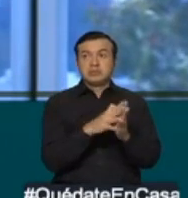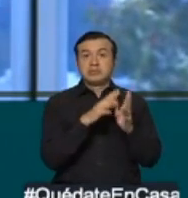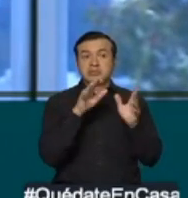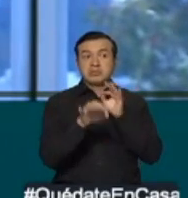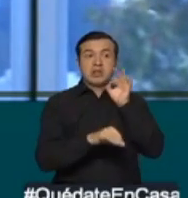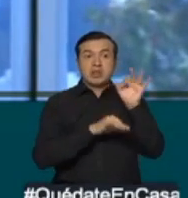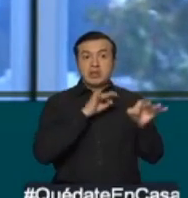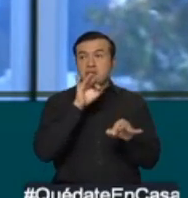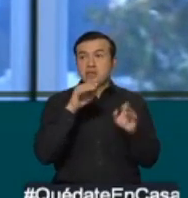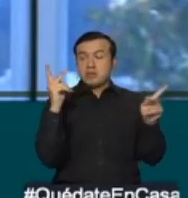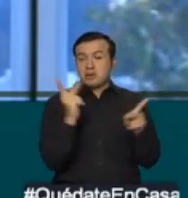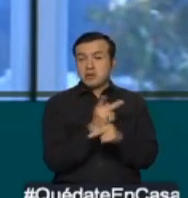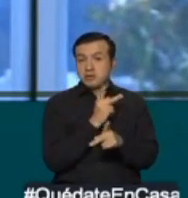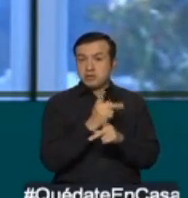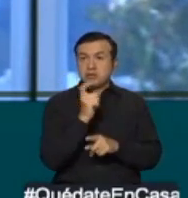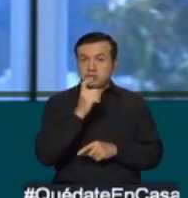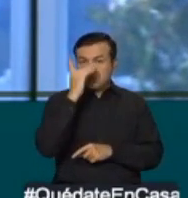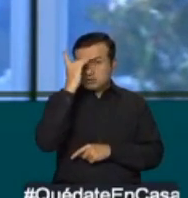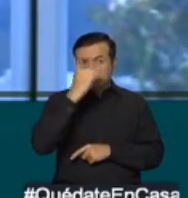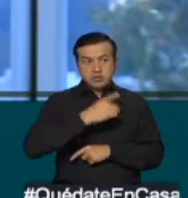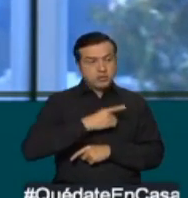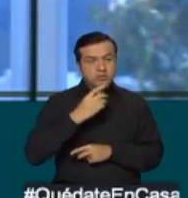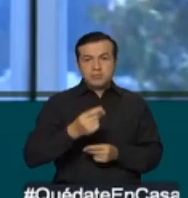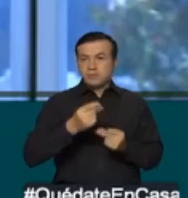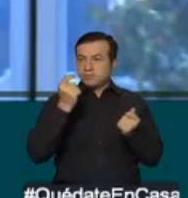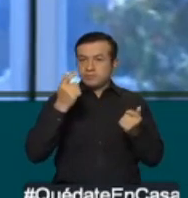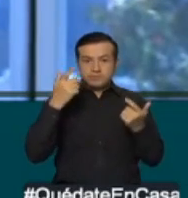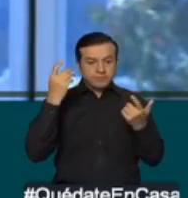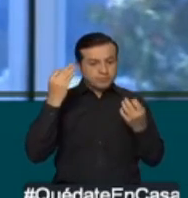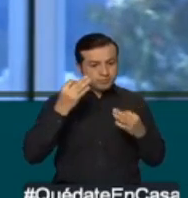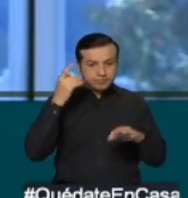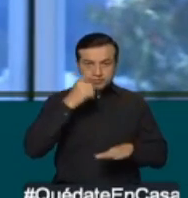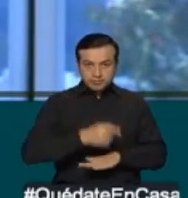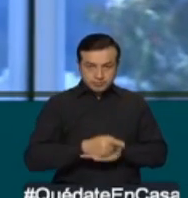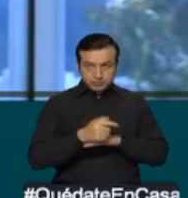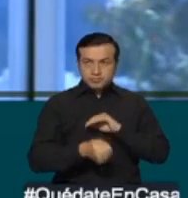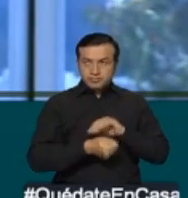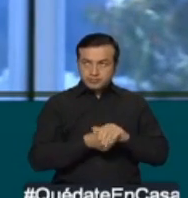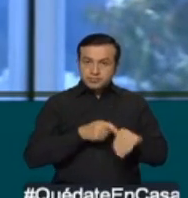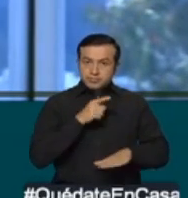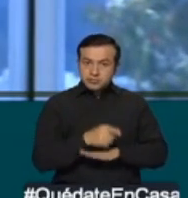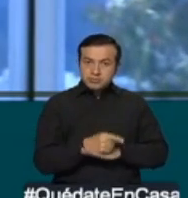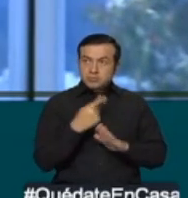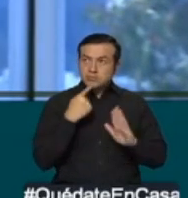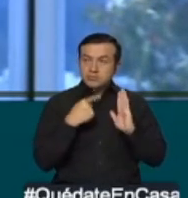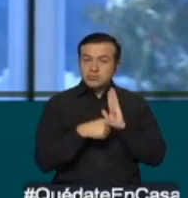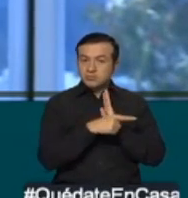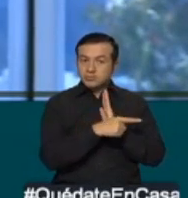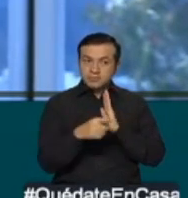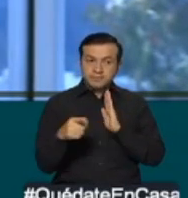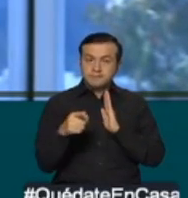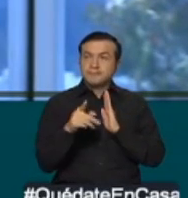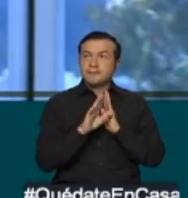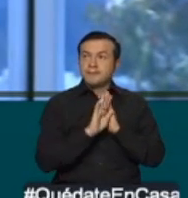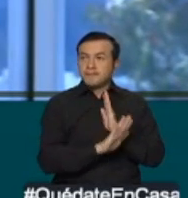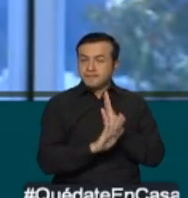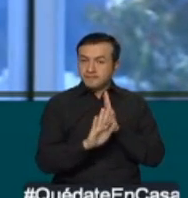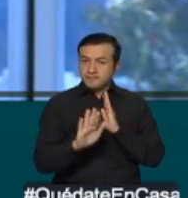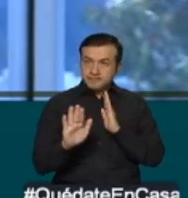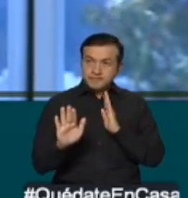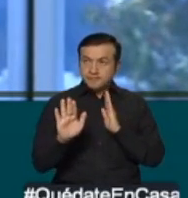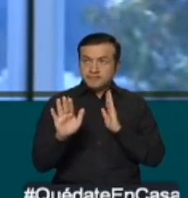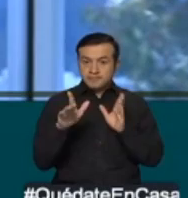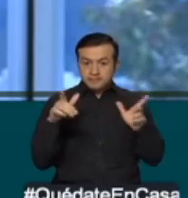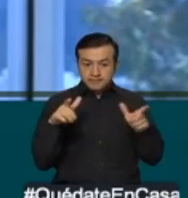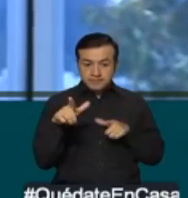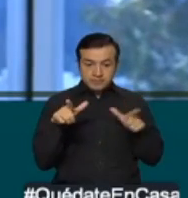que obviamente nos obligan a tomar medidas mucho más estrictas que es el caso de el establecimiento de una zona